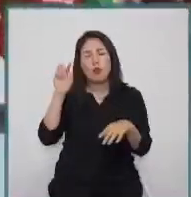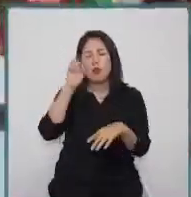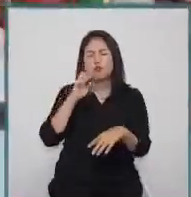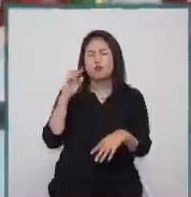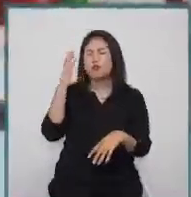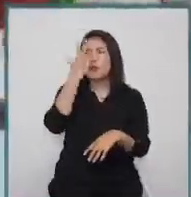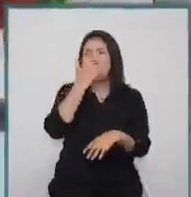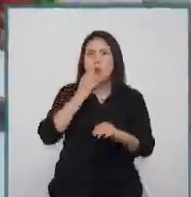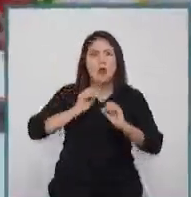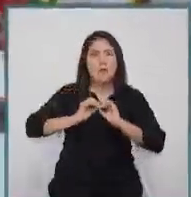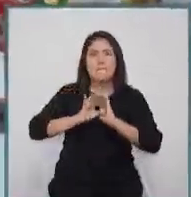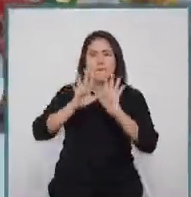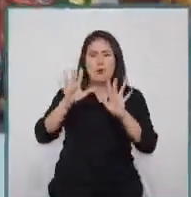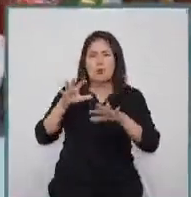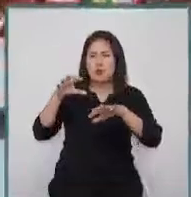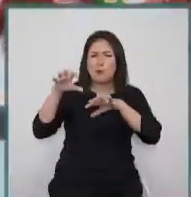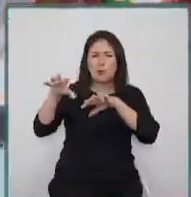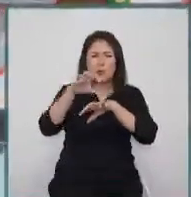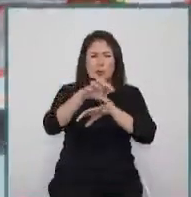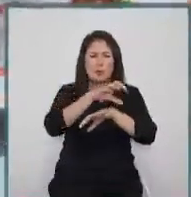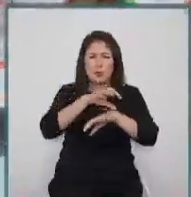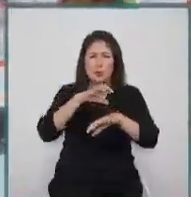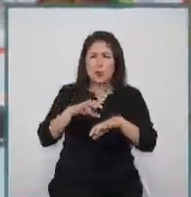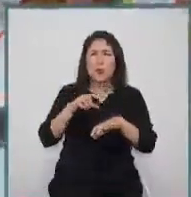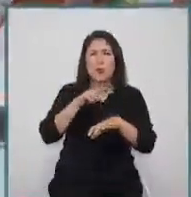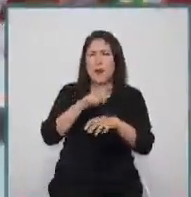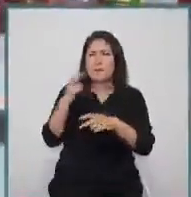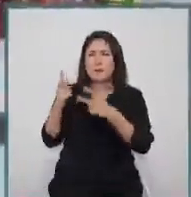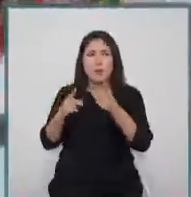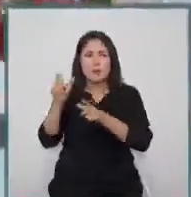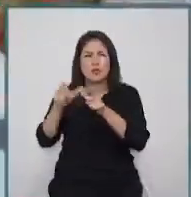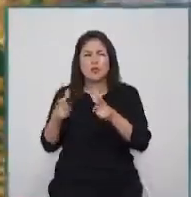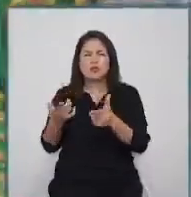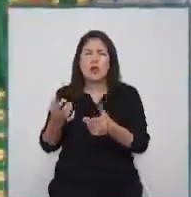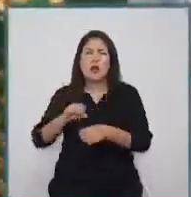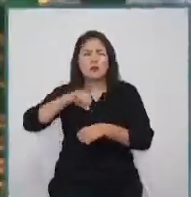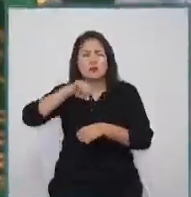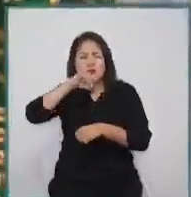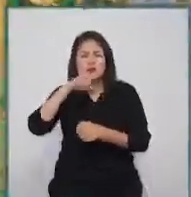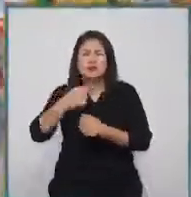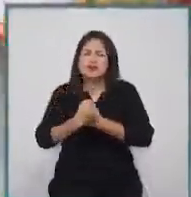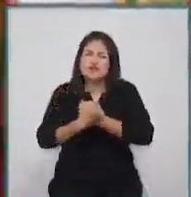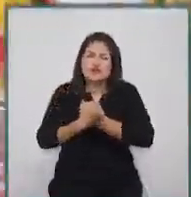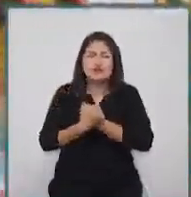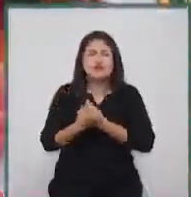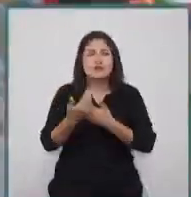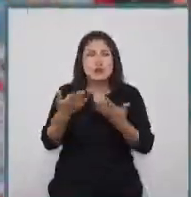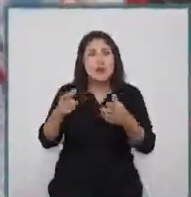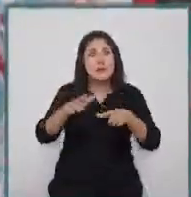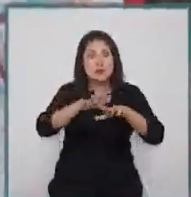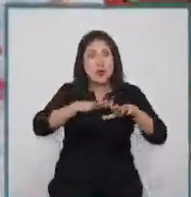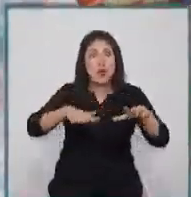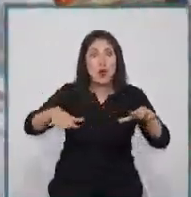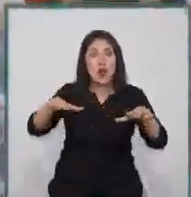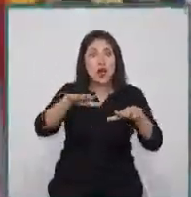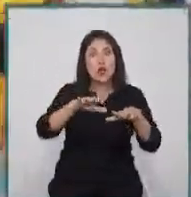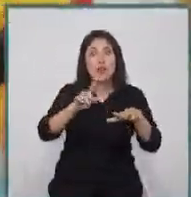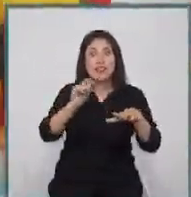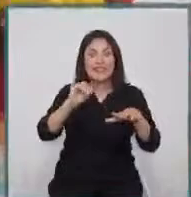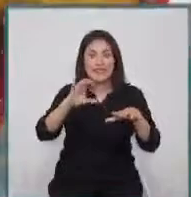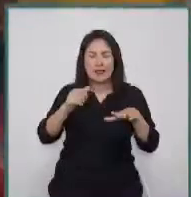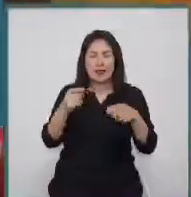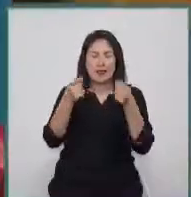haber Puno con todas sus maravillas naturales, Puno con todo el cariño de su gente, con todo su colorido y el lago Titicaca que está